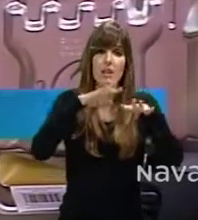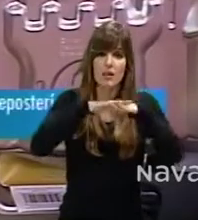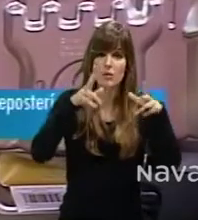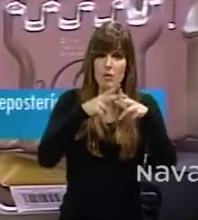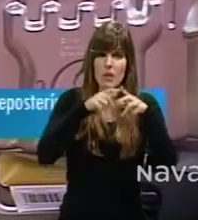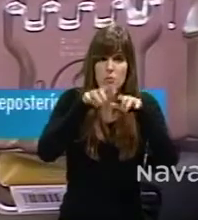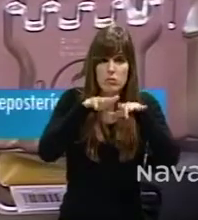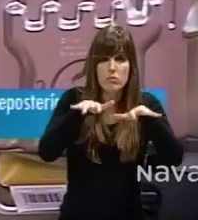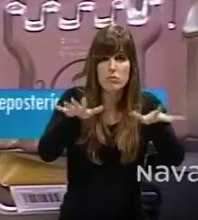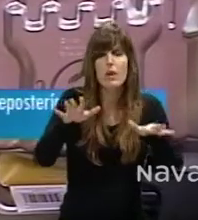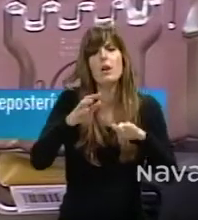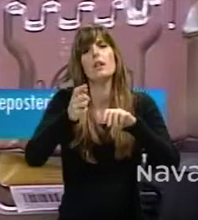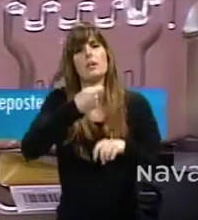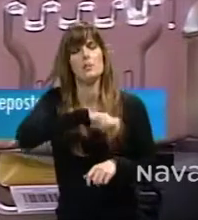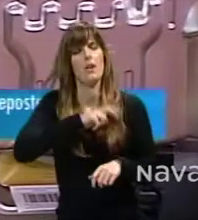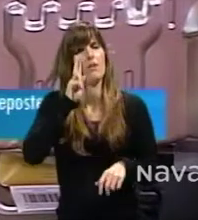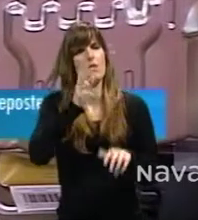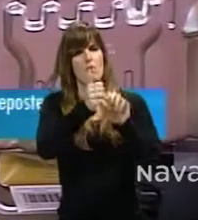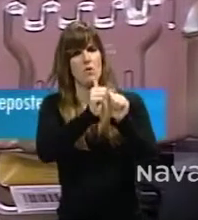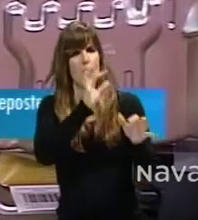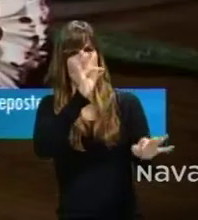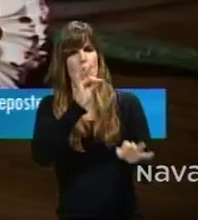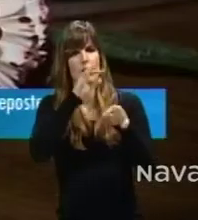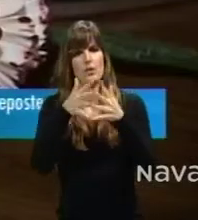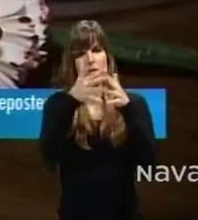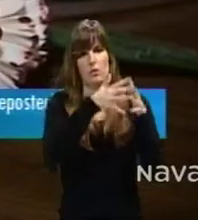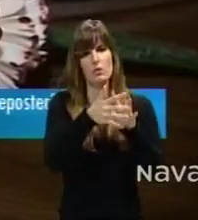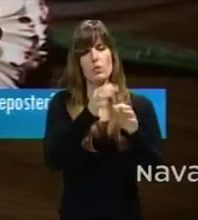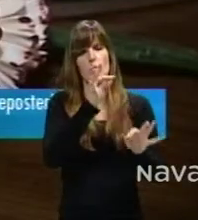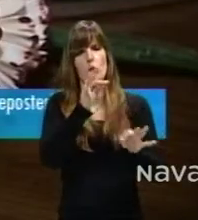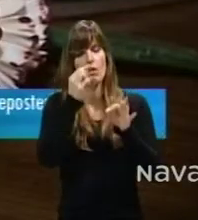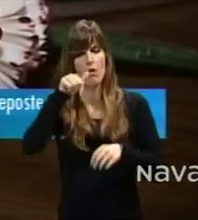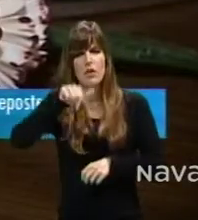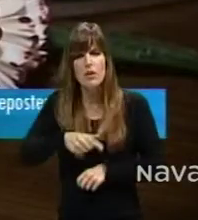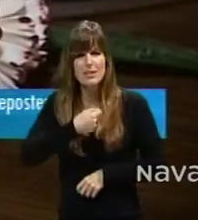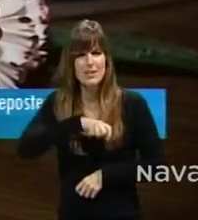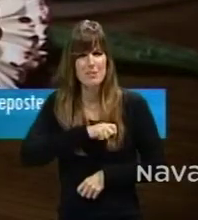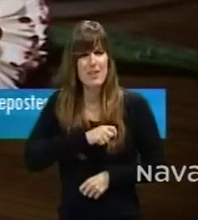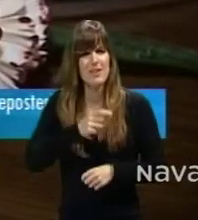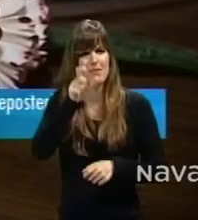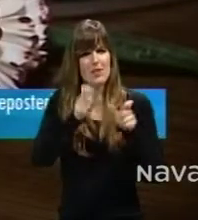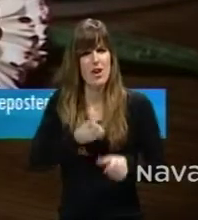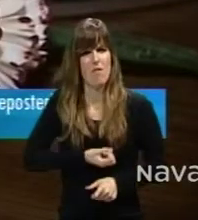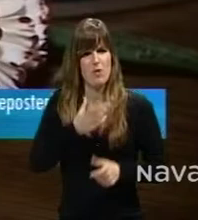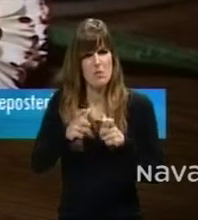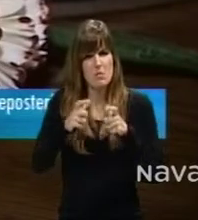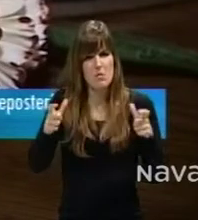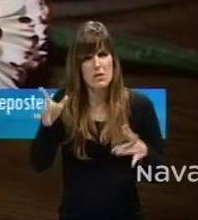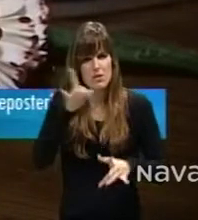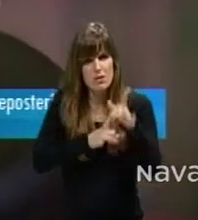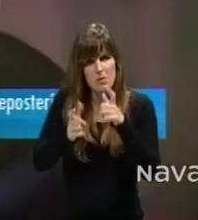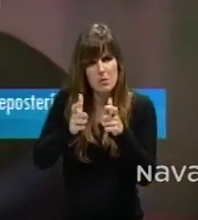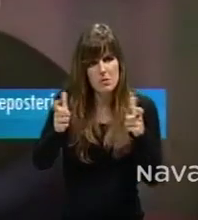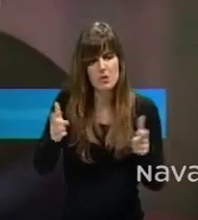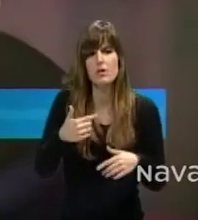y ha llegado aquí a España, La verdad que ha llegado de una manera que creemos que es espectacular, creo que hay que mantenerse y si eres bueno, te mantienes. Claro,